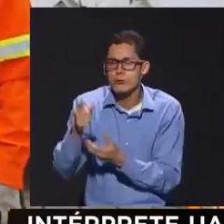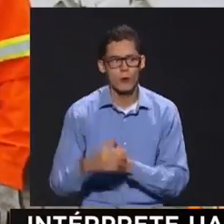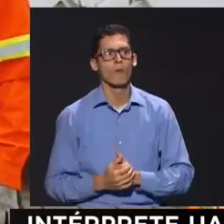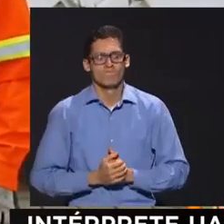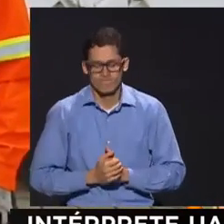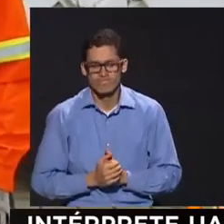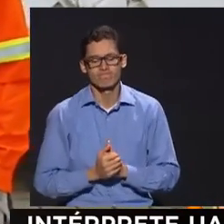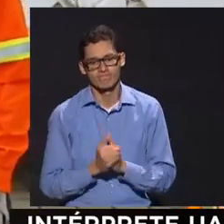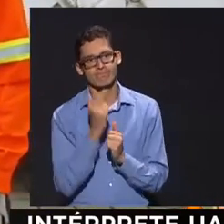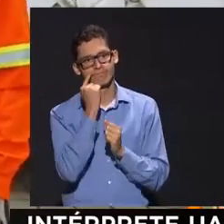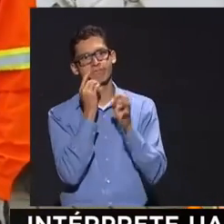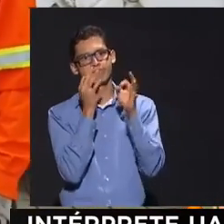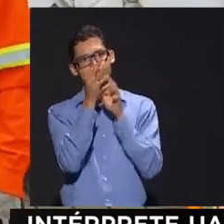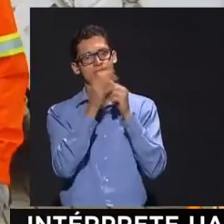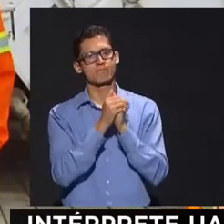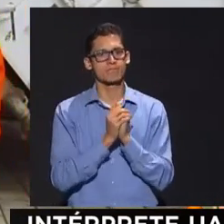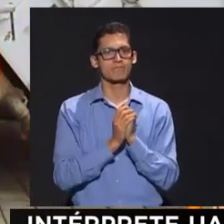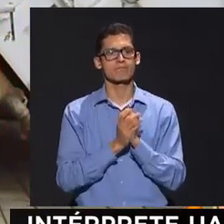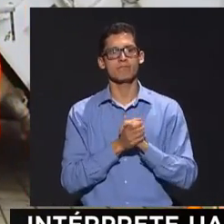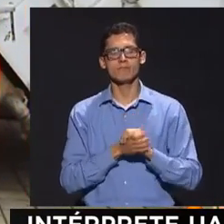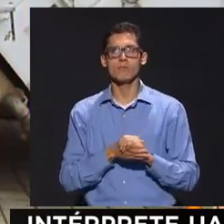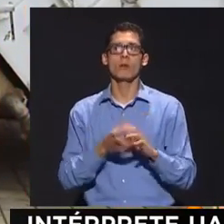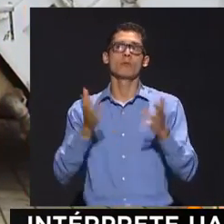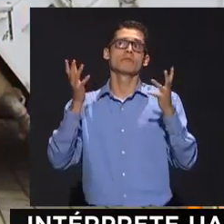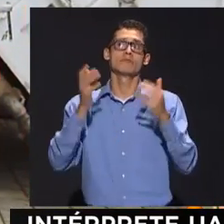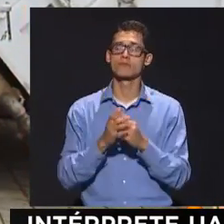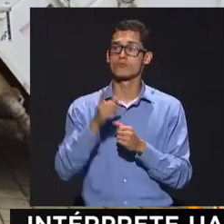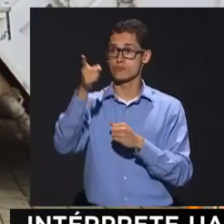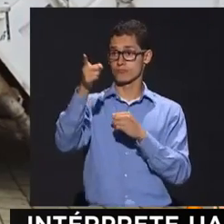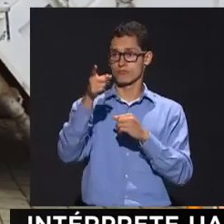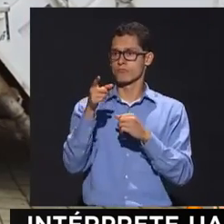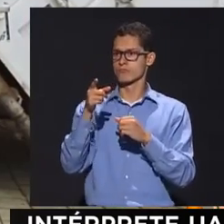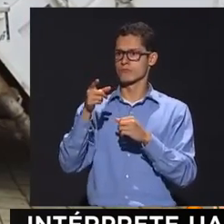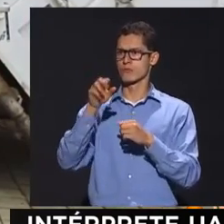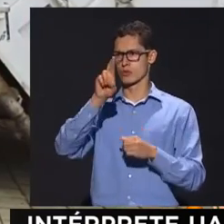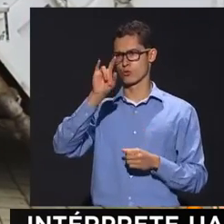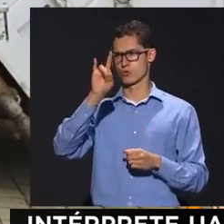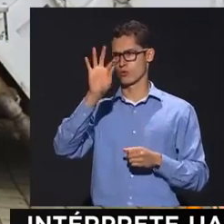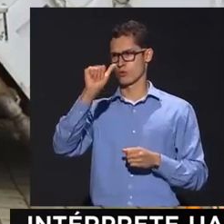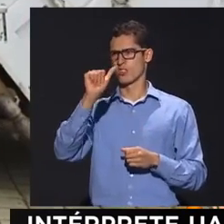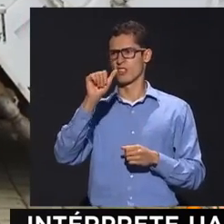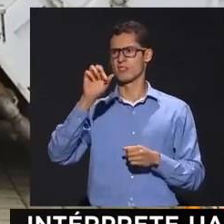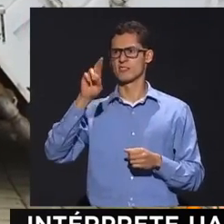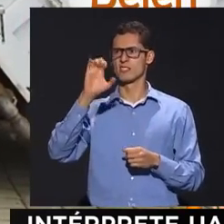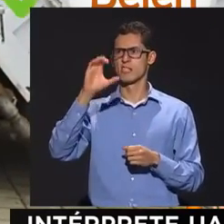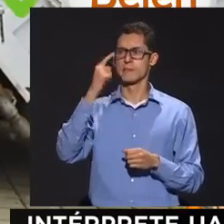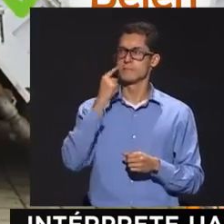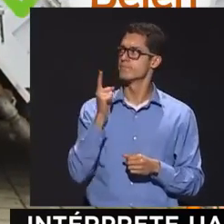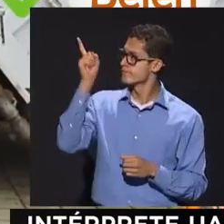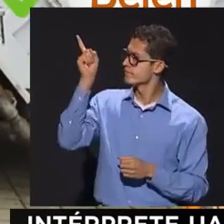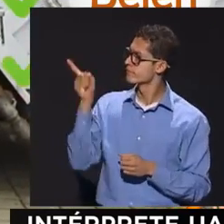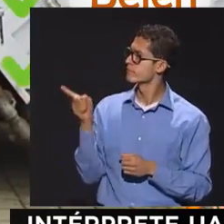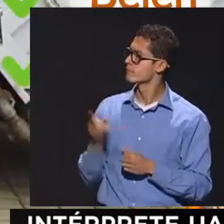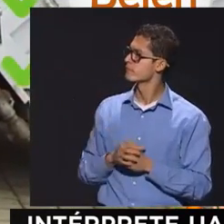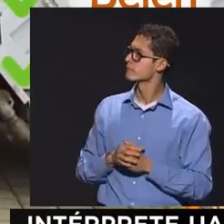ustedes podemos encontrar la ruta reciclado en laureles floresta vélez en el